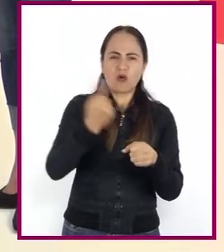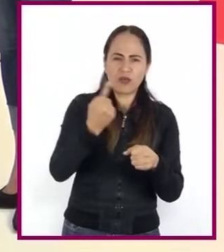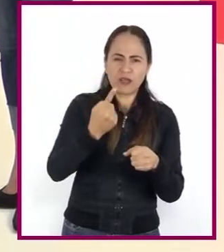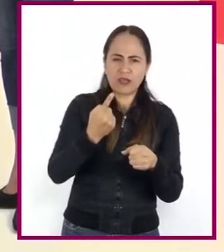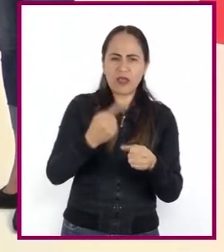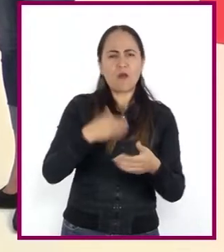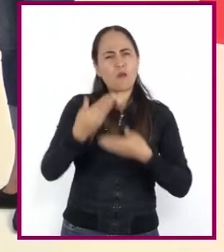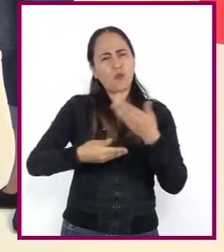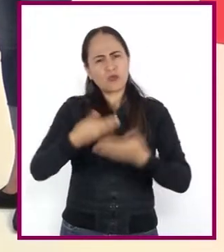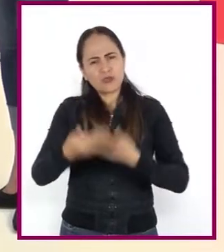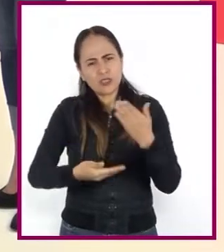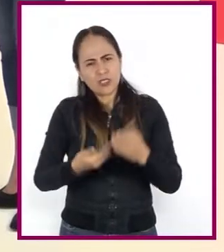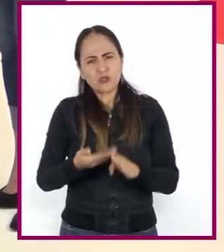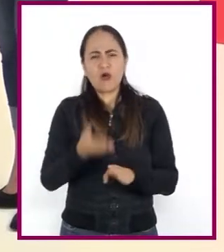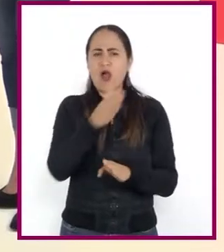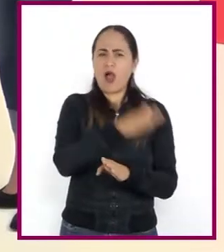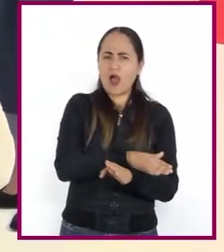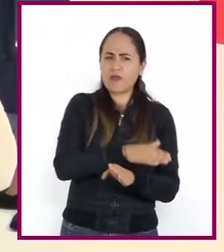presente.